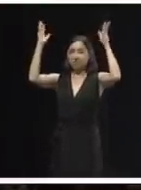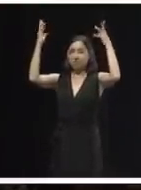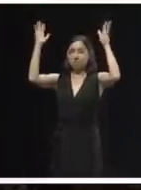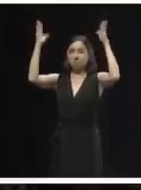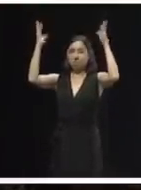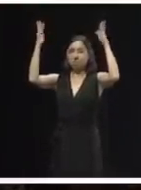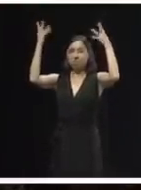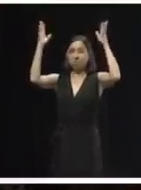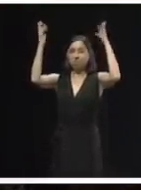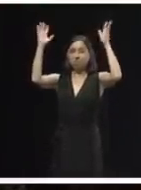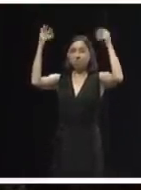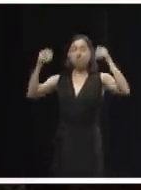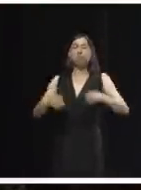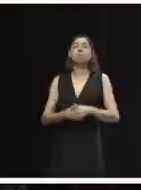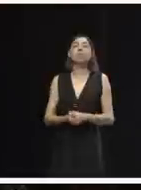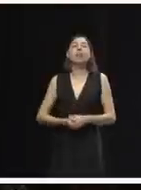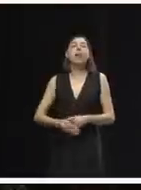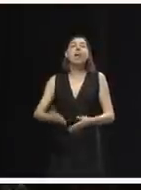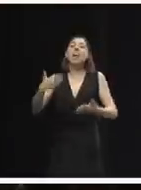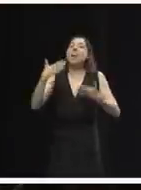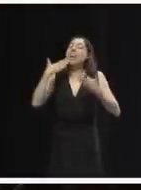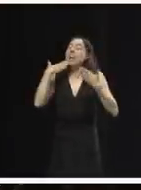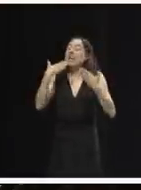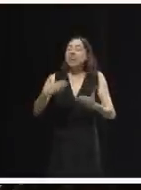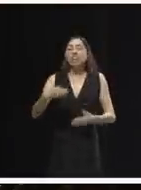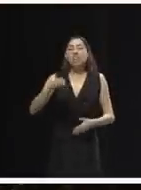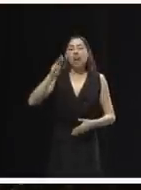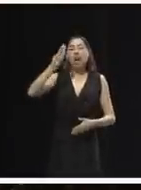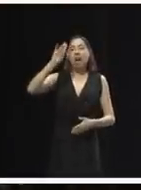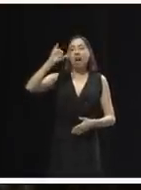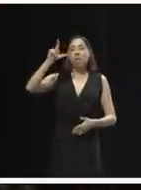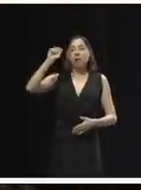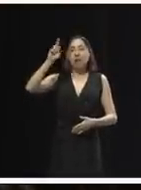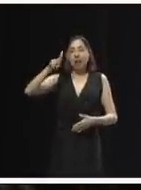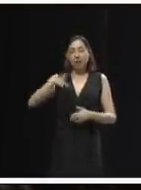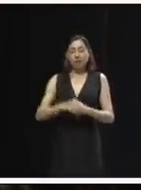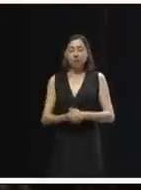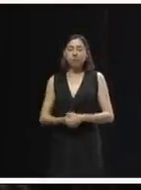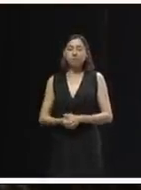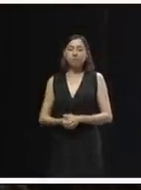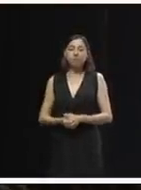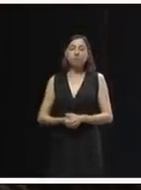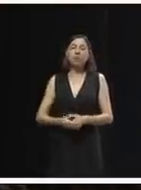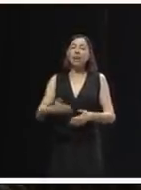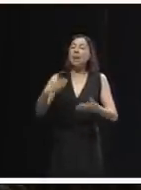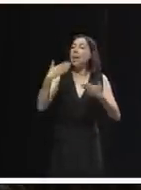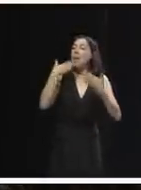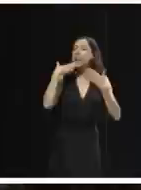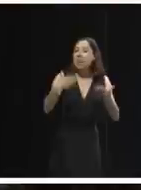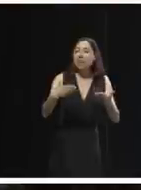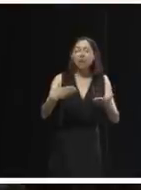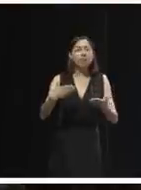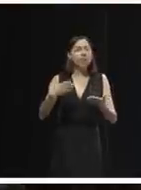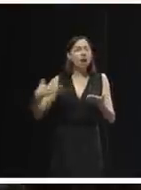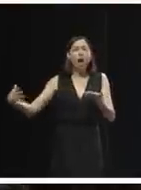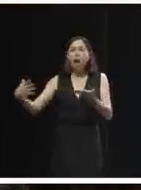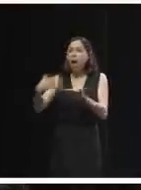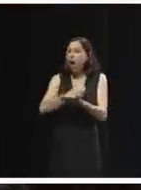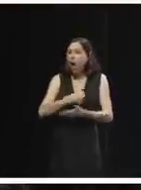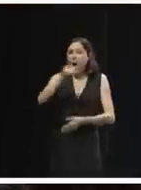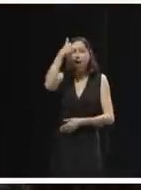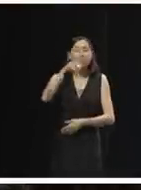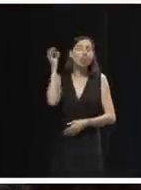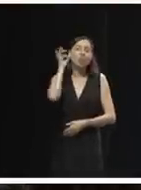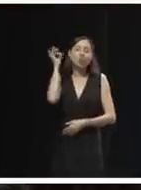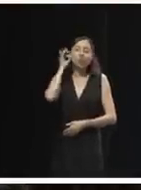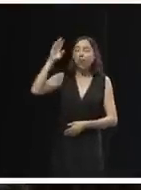Muchísimas gracias, Pilar. Muchísimas gracias a todos y todas. Hola,